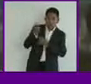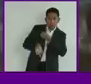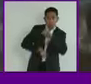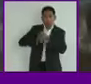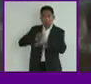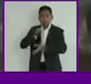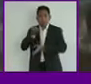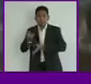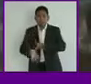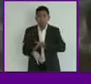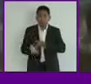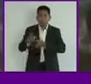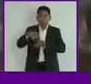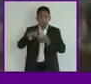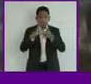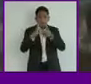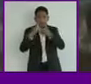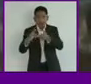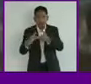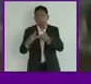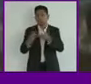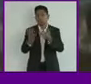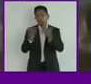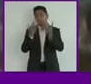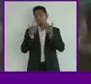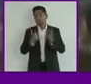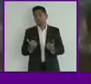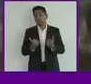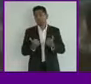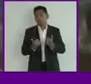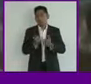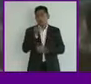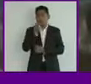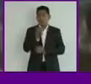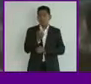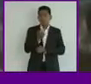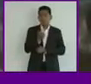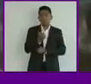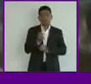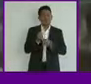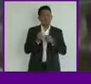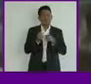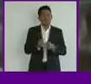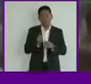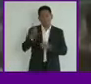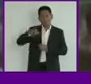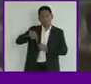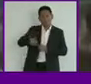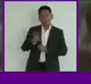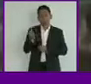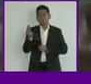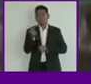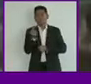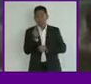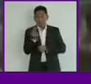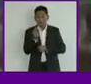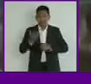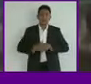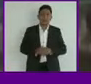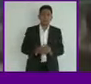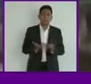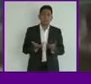y sobre todo que sigan recibiendo un apoyo que probablemente necesitan y que no se les brinda con mayor facilidad, ¿no? Tanto en el